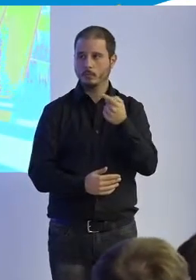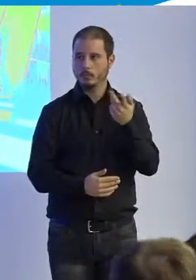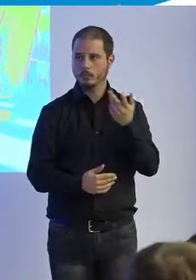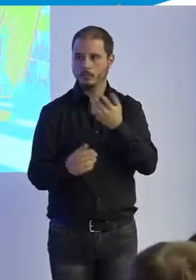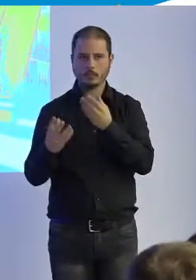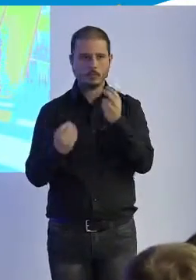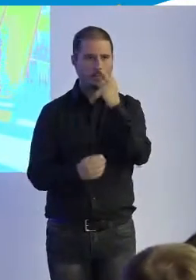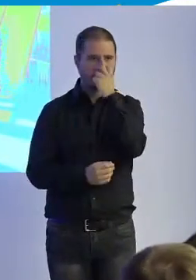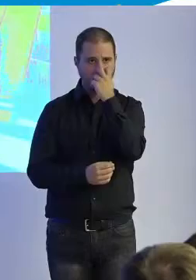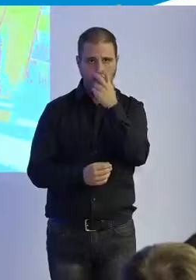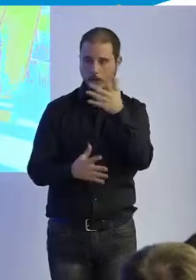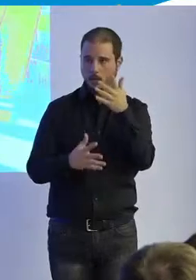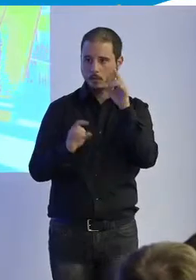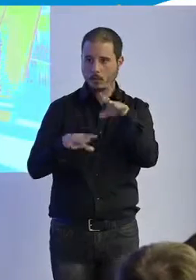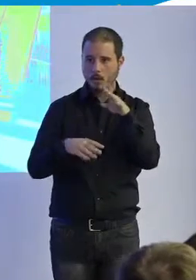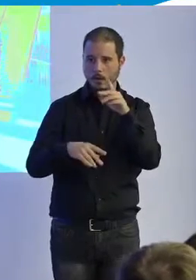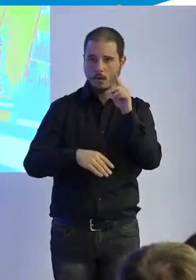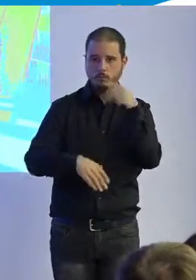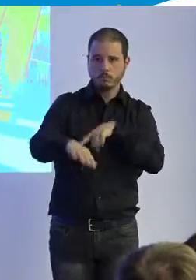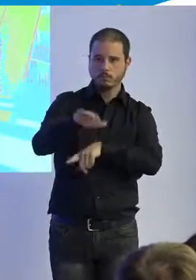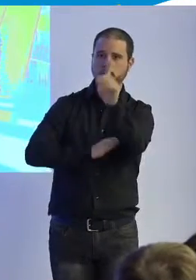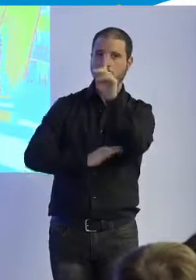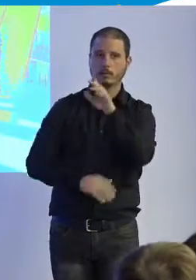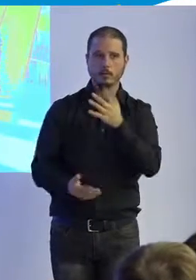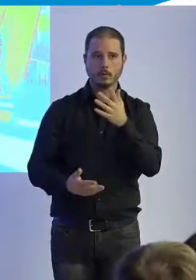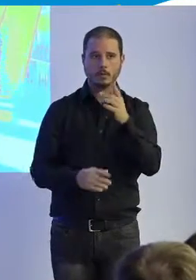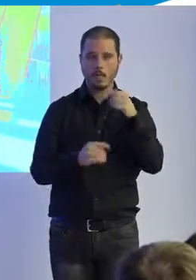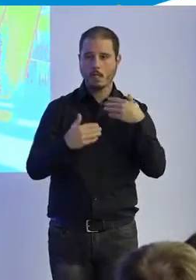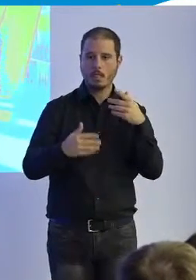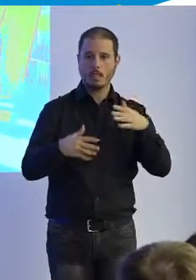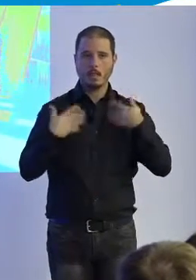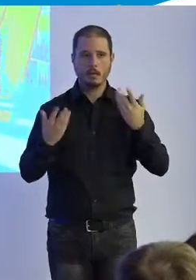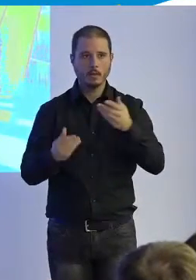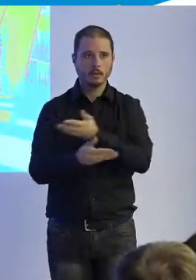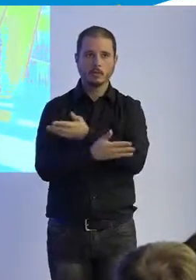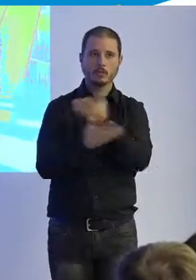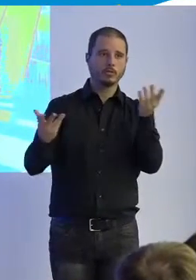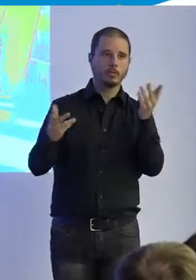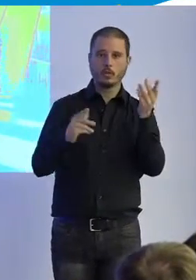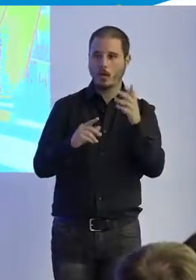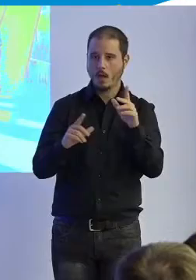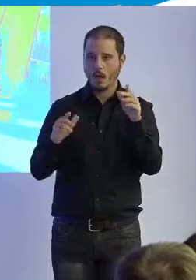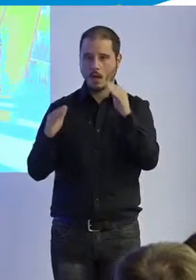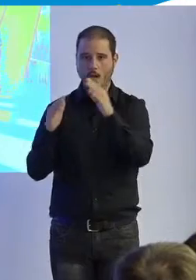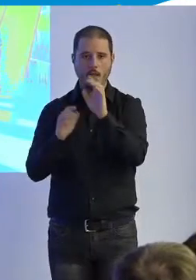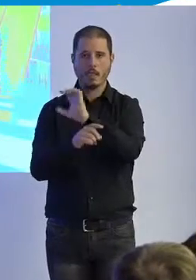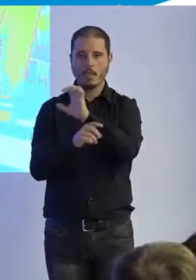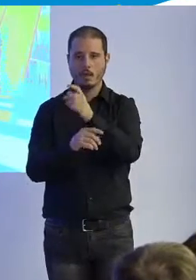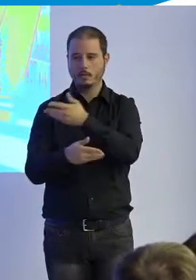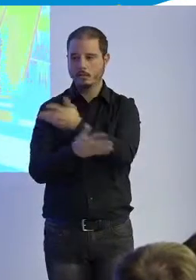curioso porque eso fue también como, todas las salas de cine van a ser estereoscópicas, en todas las casas va a haber una televisión estereoscópica.